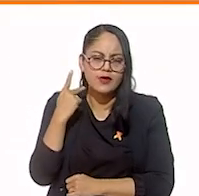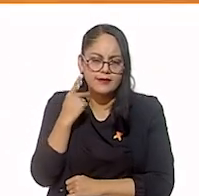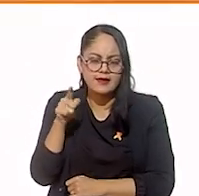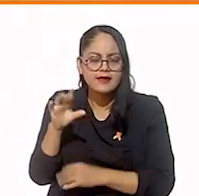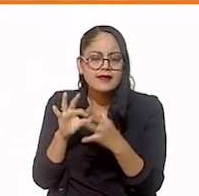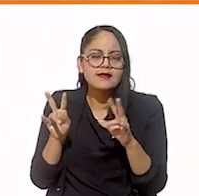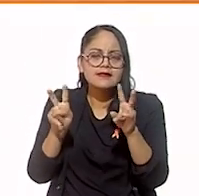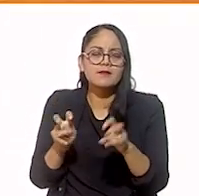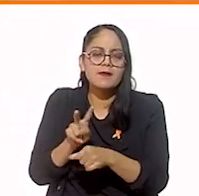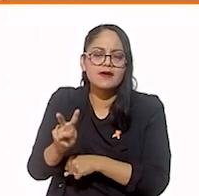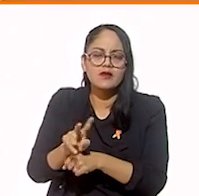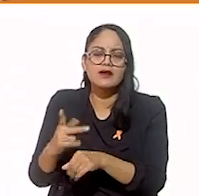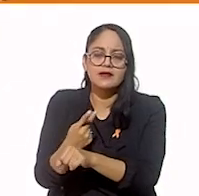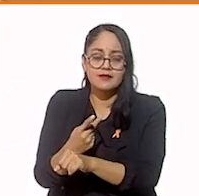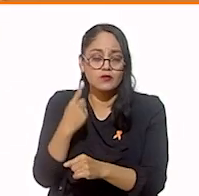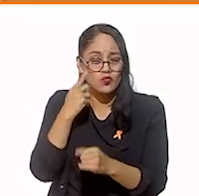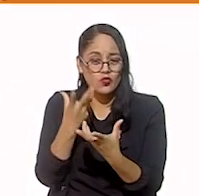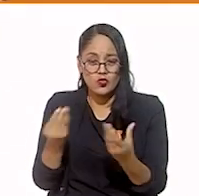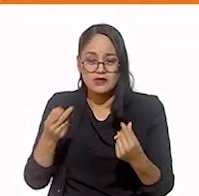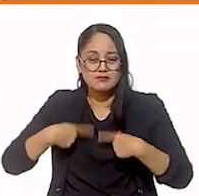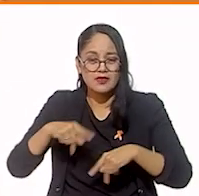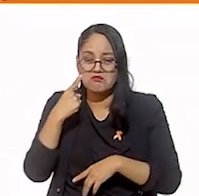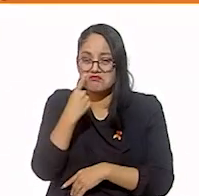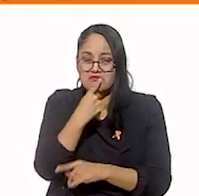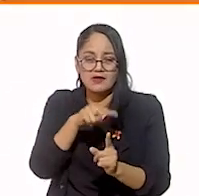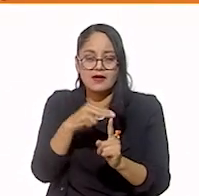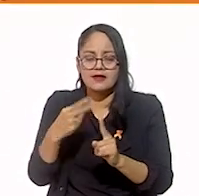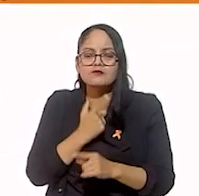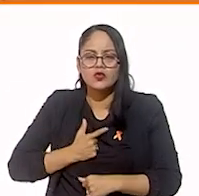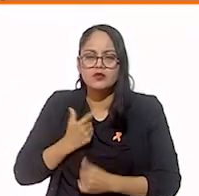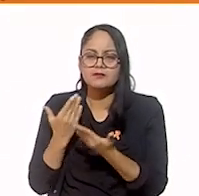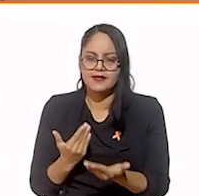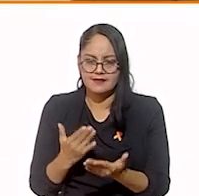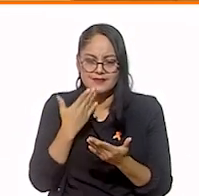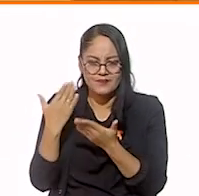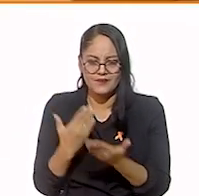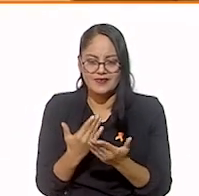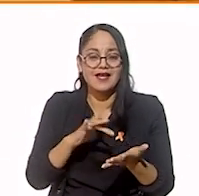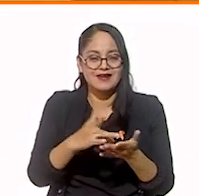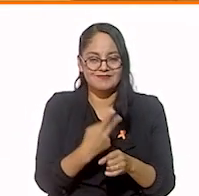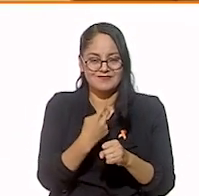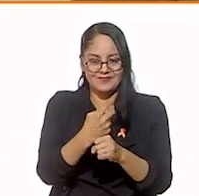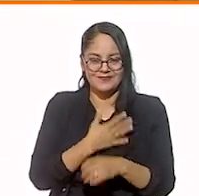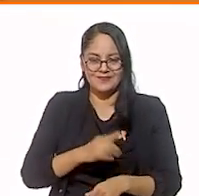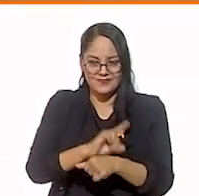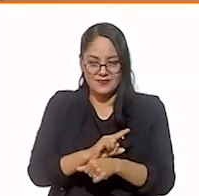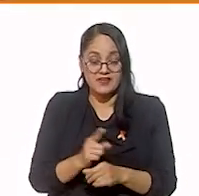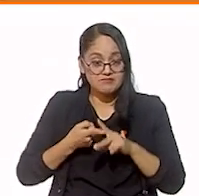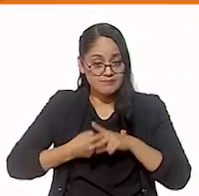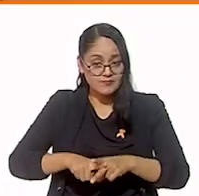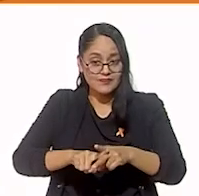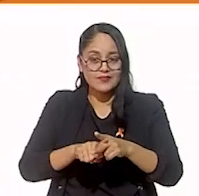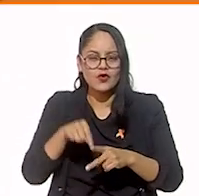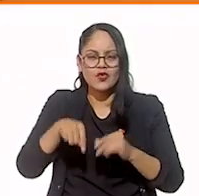precisamente sobre el tema de Venezuela. Hay muchas aristas y nos da mucho gusto que nos acompañes. Bienvenido. Muchísimas gracias por la invitación. Buenos días. ¿Te parece si empezamos por